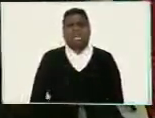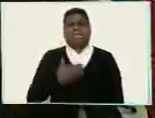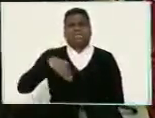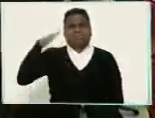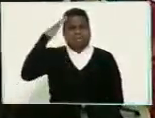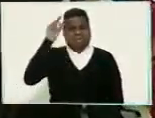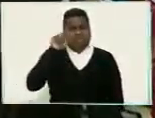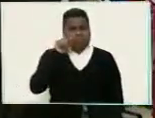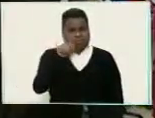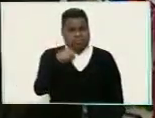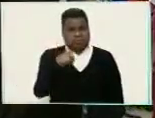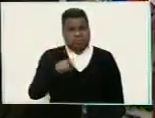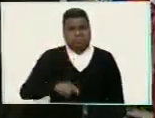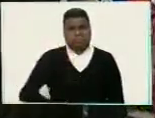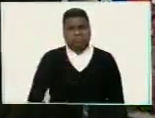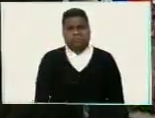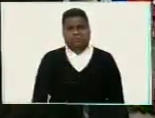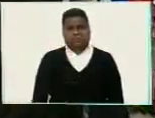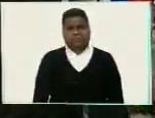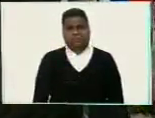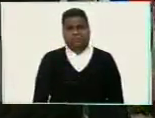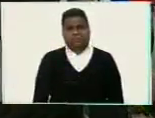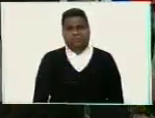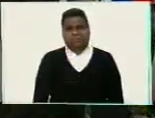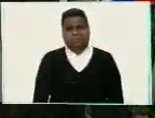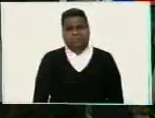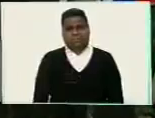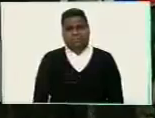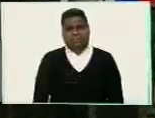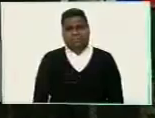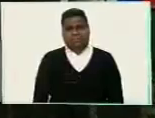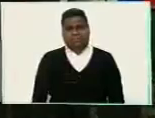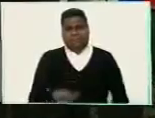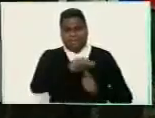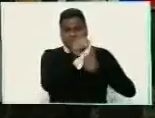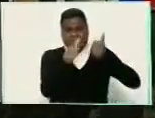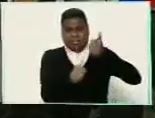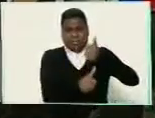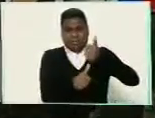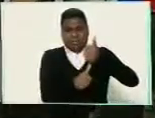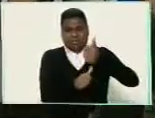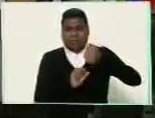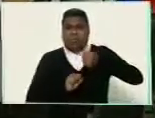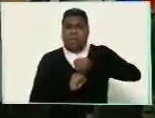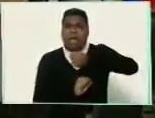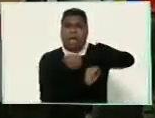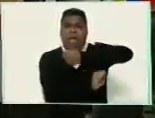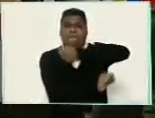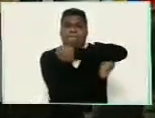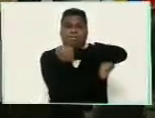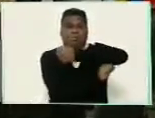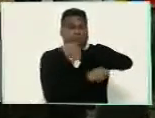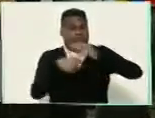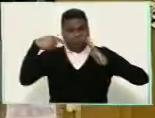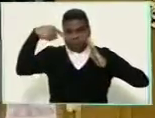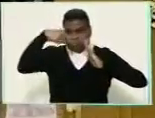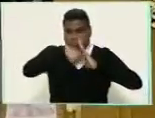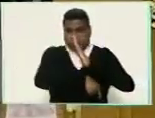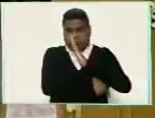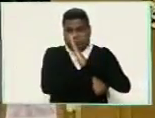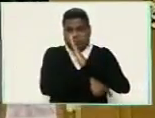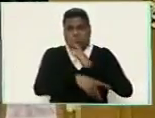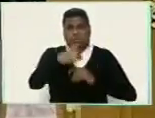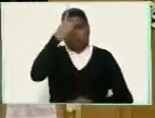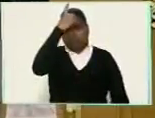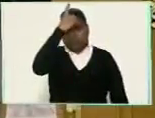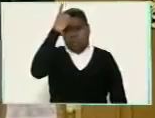Ratificamos entonces, ciudadana vicepresidenta, nuestro respaldo y apoyo contundente a nuestro camarada